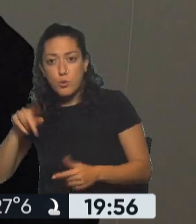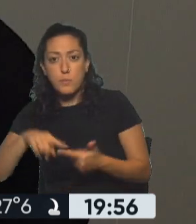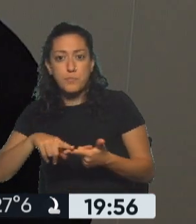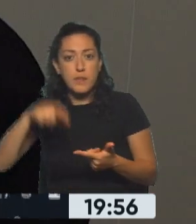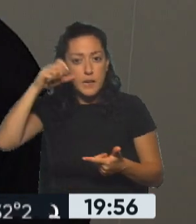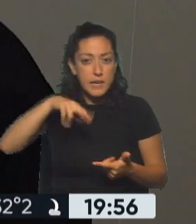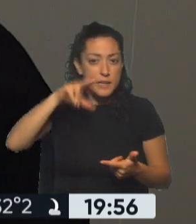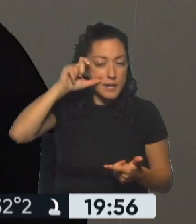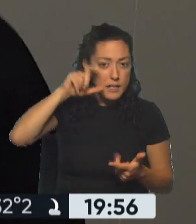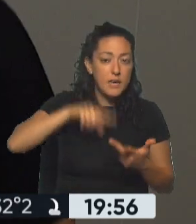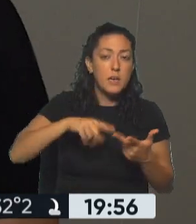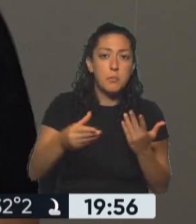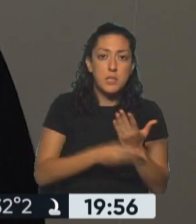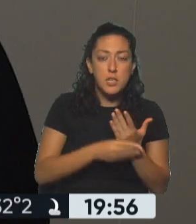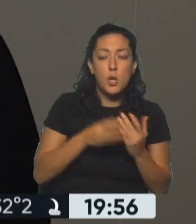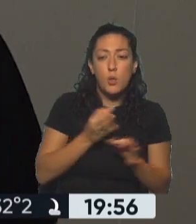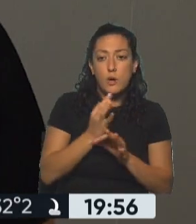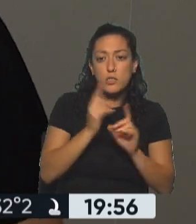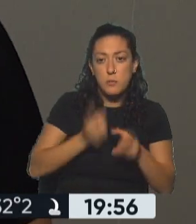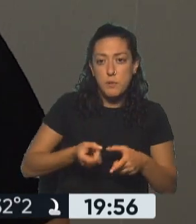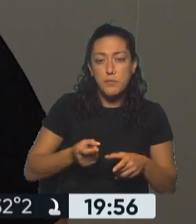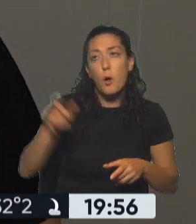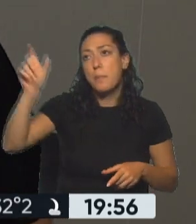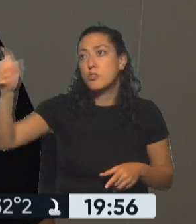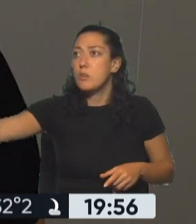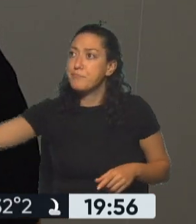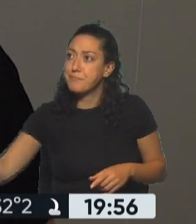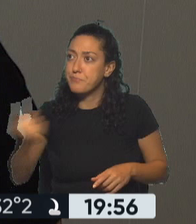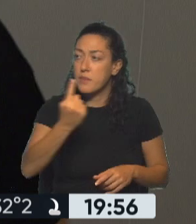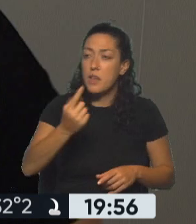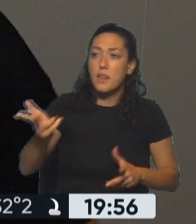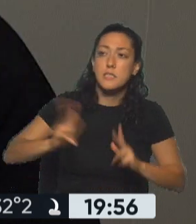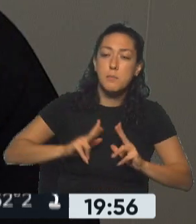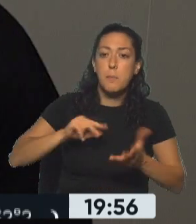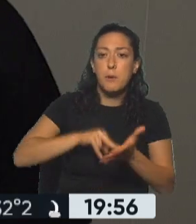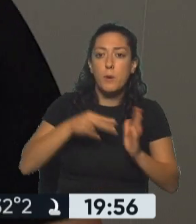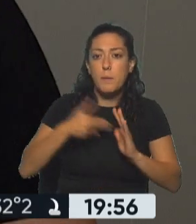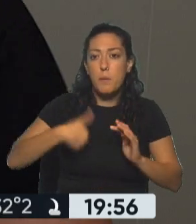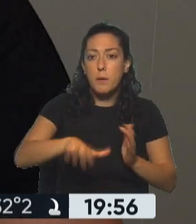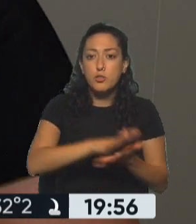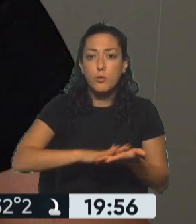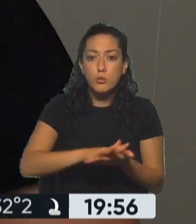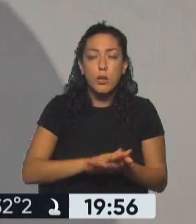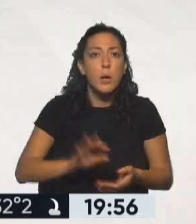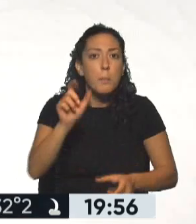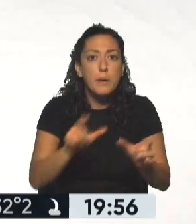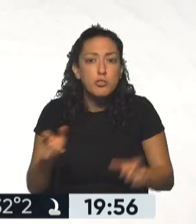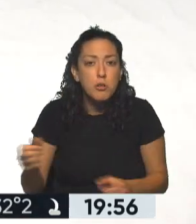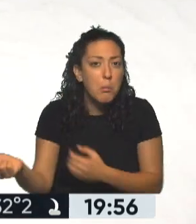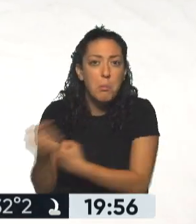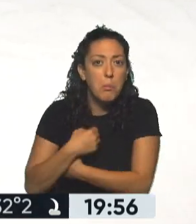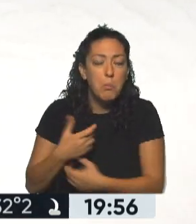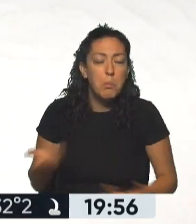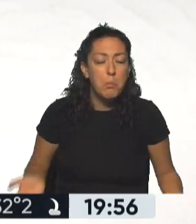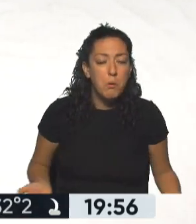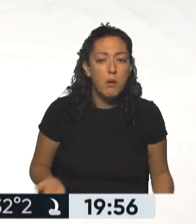por el Ministerio de Educación. O que alguien venga, que nos diga, hay este problema, se va a solucionar. Nadie nos da bolilla.